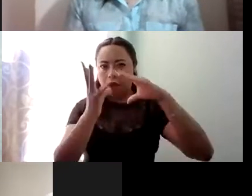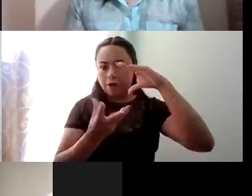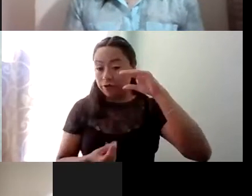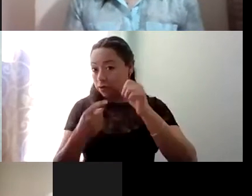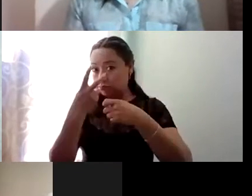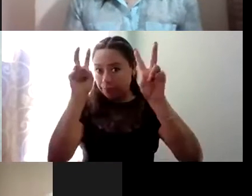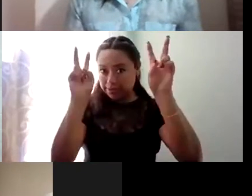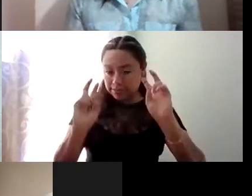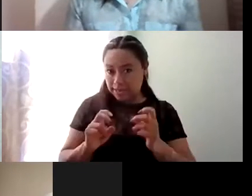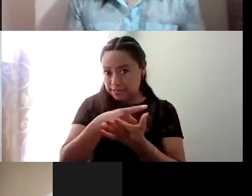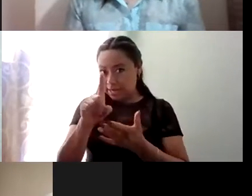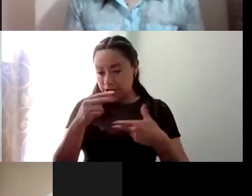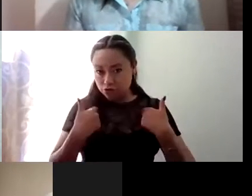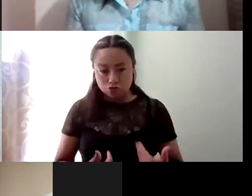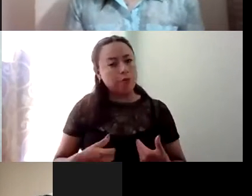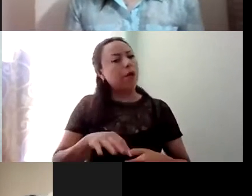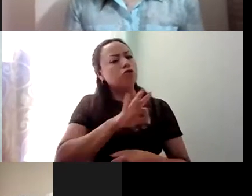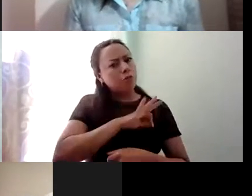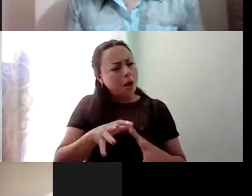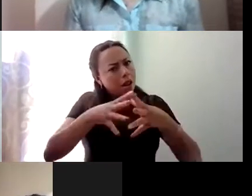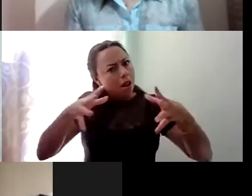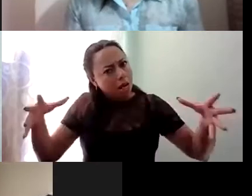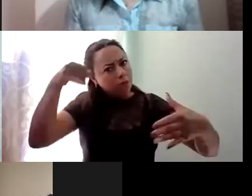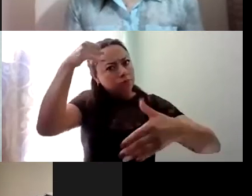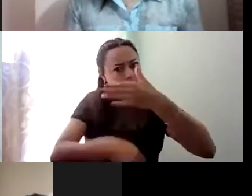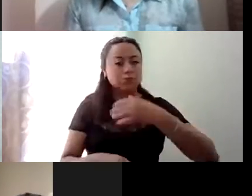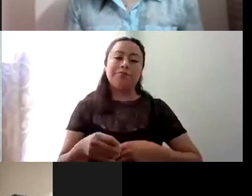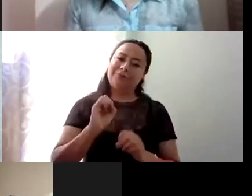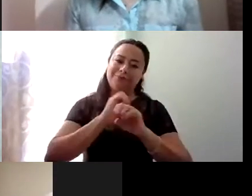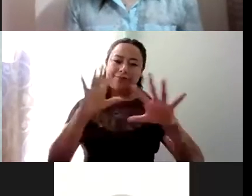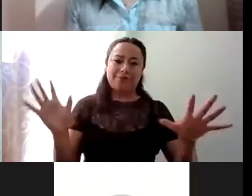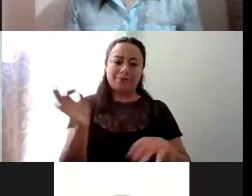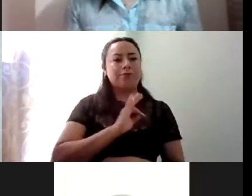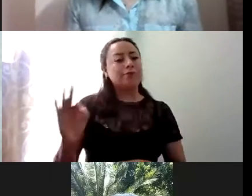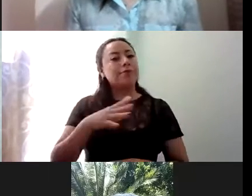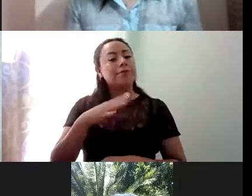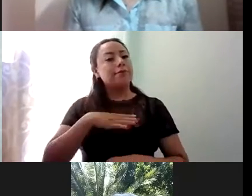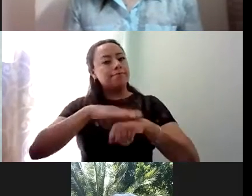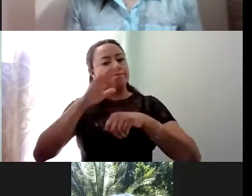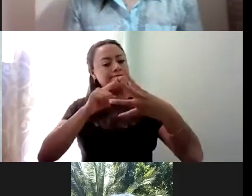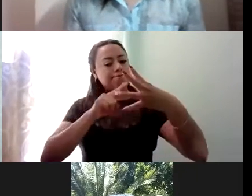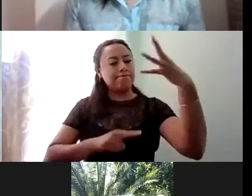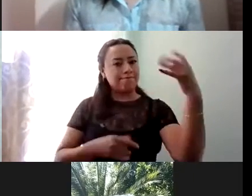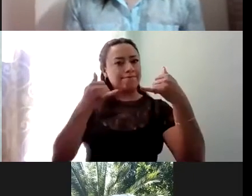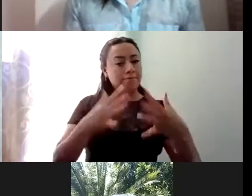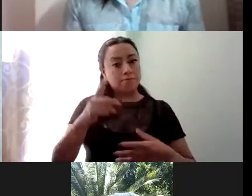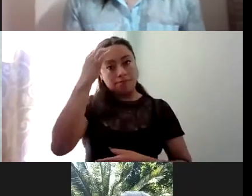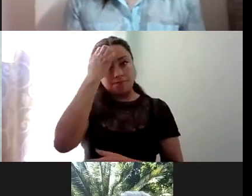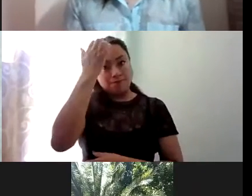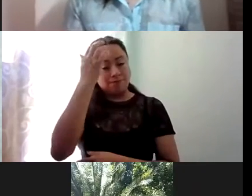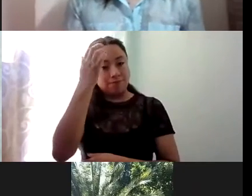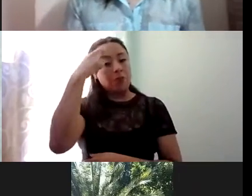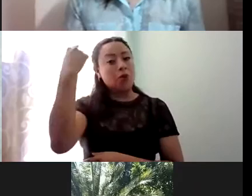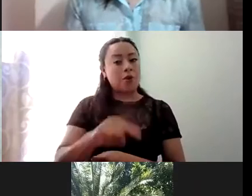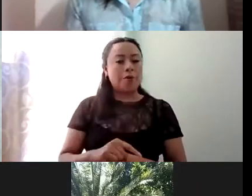derechos humanos pues sea más amplio y pueda pues obviamente tener más elementos de conocimiento para seguir el estudio de este tipo